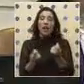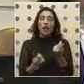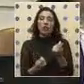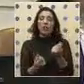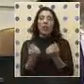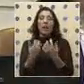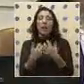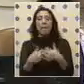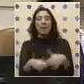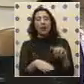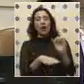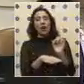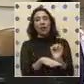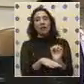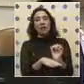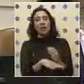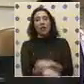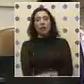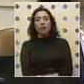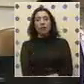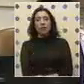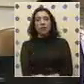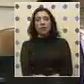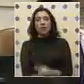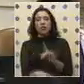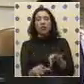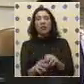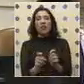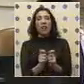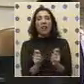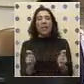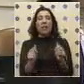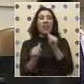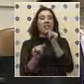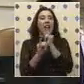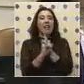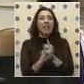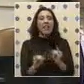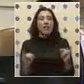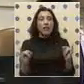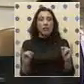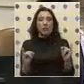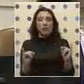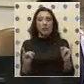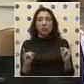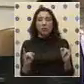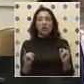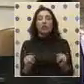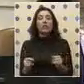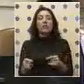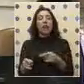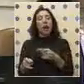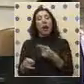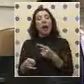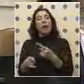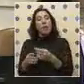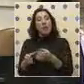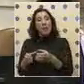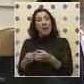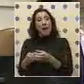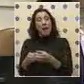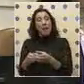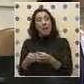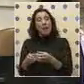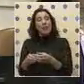entre las empresas y el Estado. Por lo tanto, es parte de la campaña de desinformación. Por lo tanto, a nombre del Partido Liberal, votaré a favor